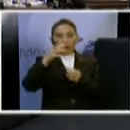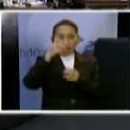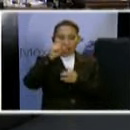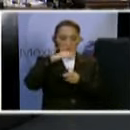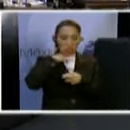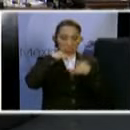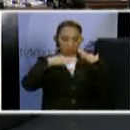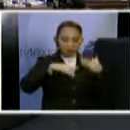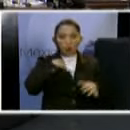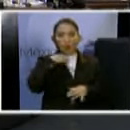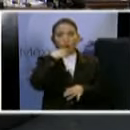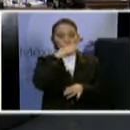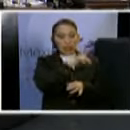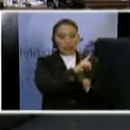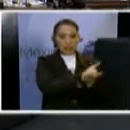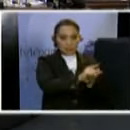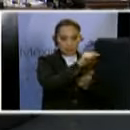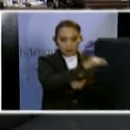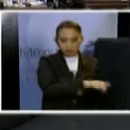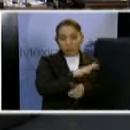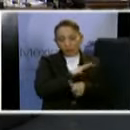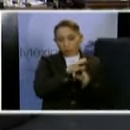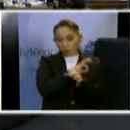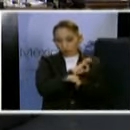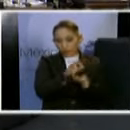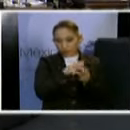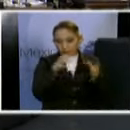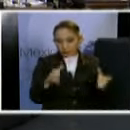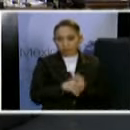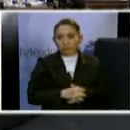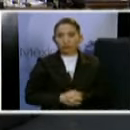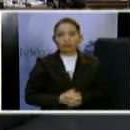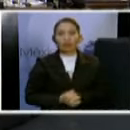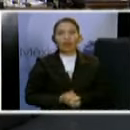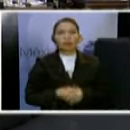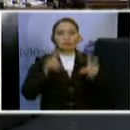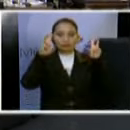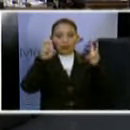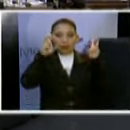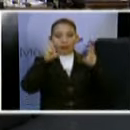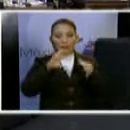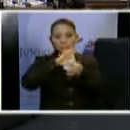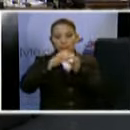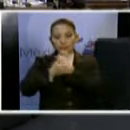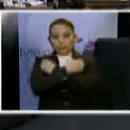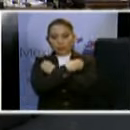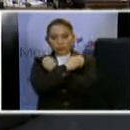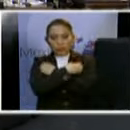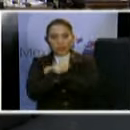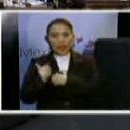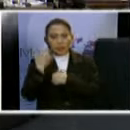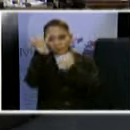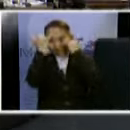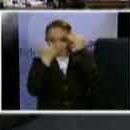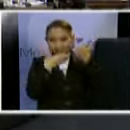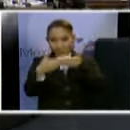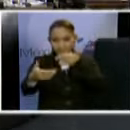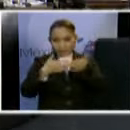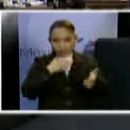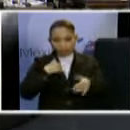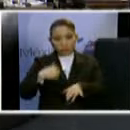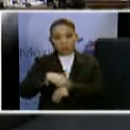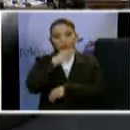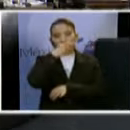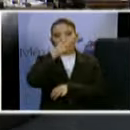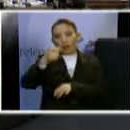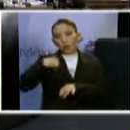agua, uso eficiente del agua. Hay enormes posibilidades. El tema de la cadena educativa y de innovación. Parto de lo